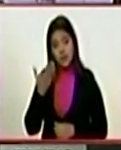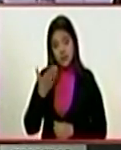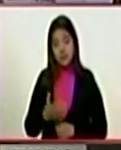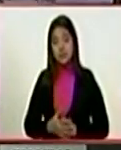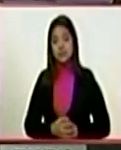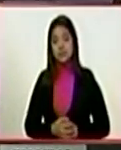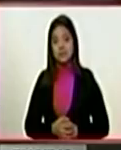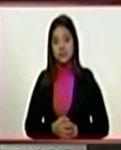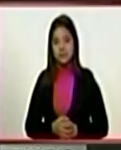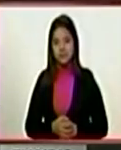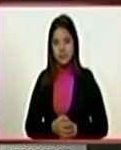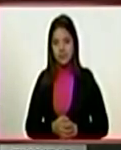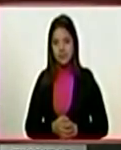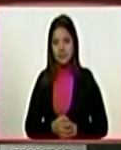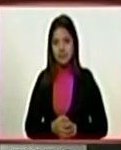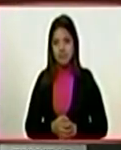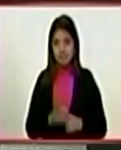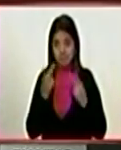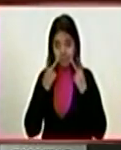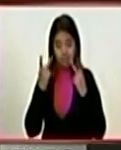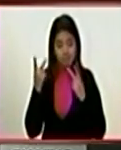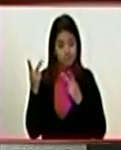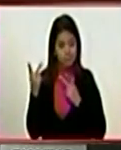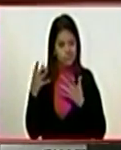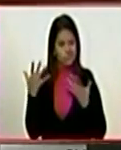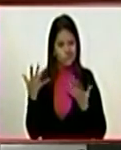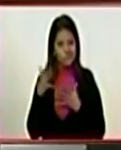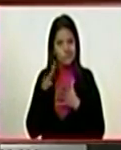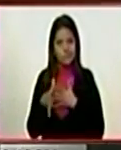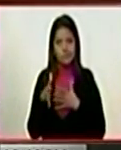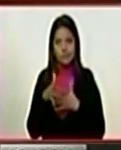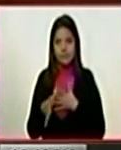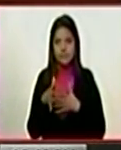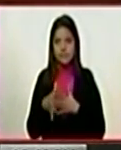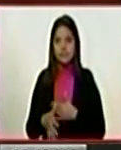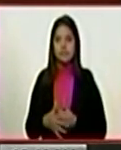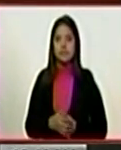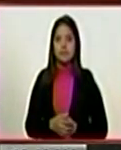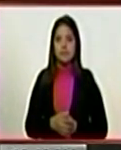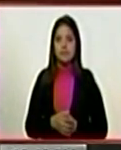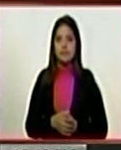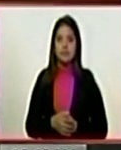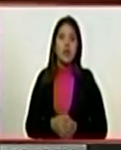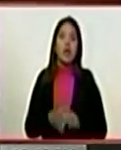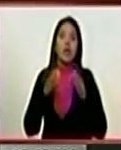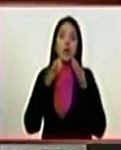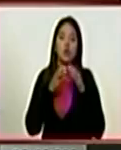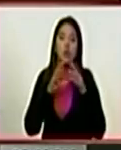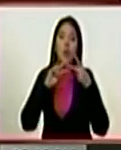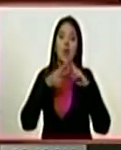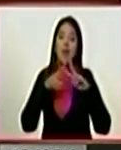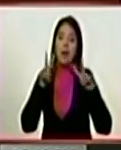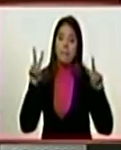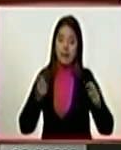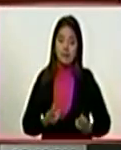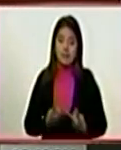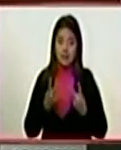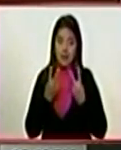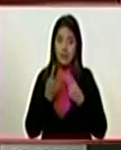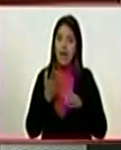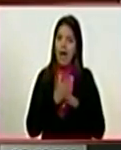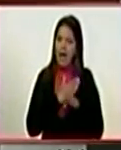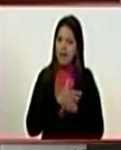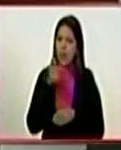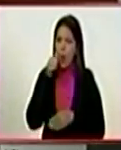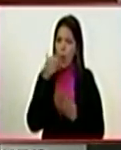significar que esta obra forma parte del movimiento por la paz y por la vida. Como bien lo refería